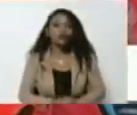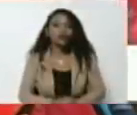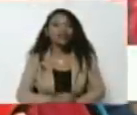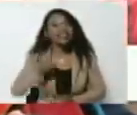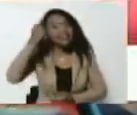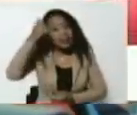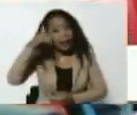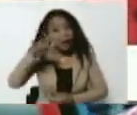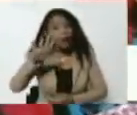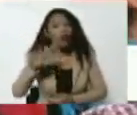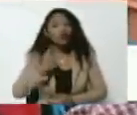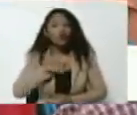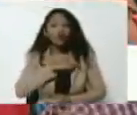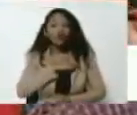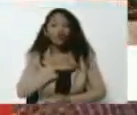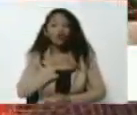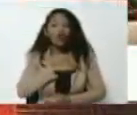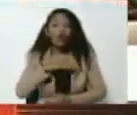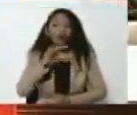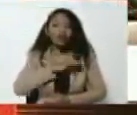Creemos en nuestro Señor Jesucristo,